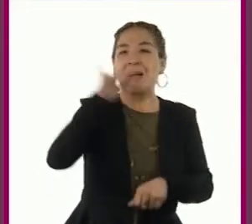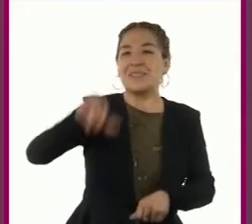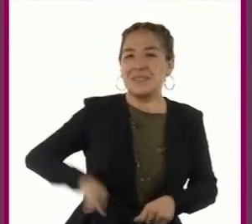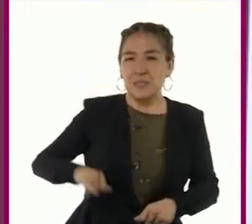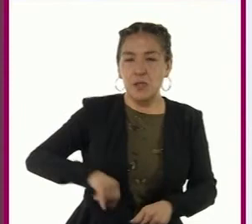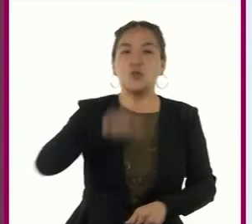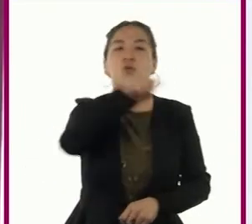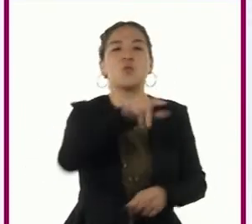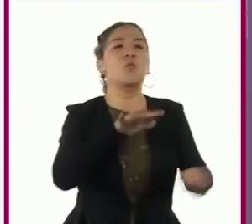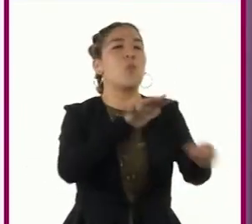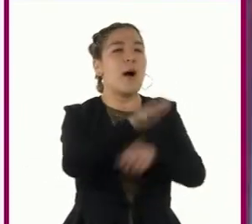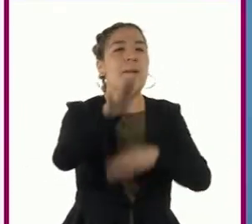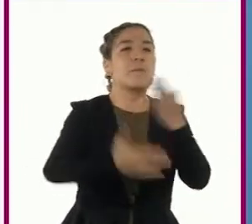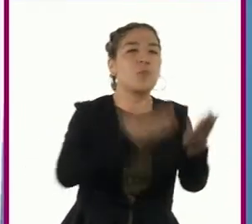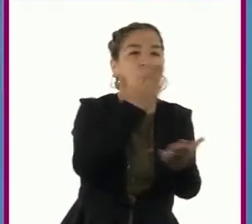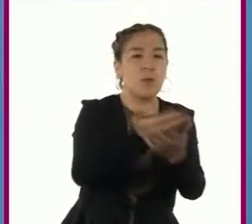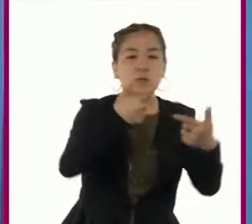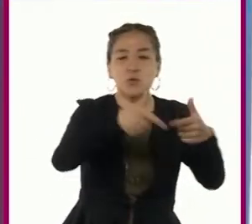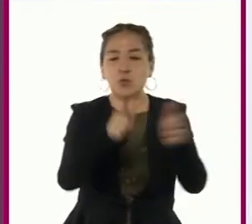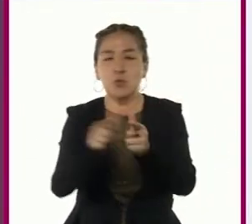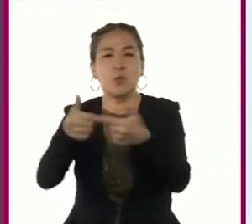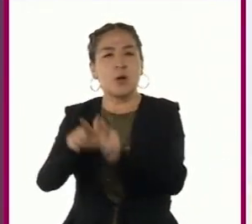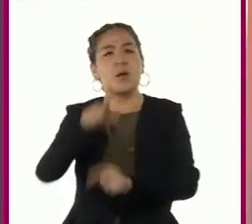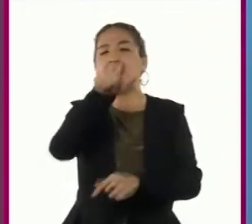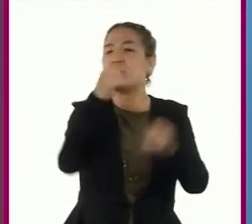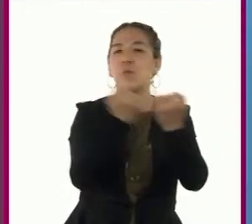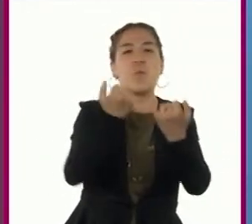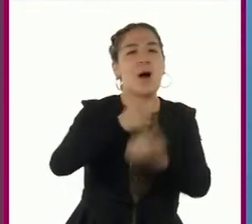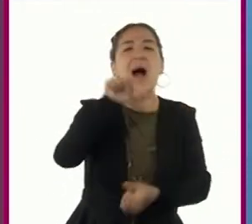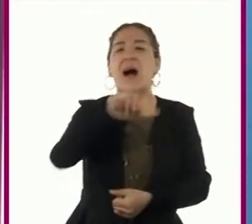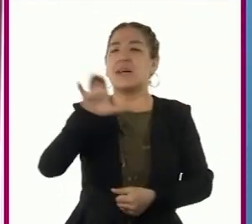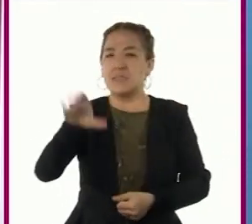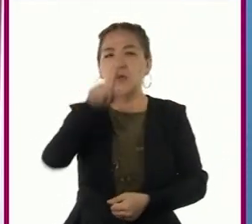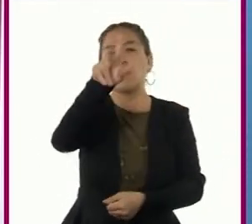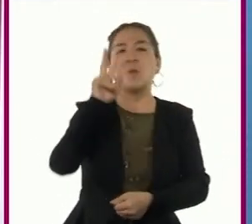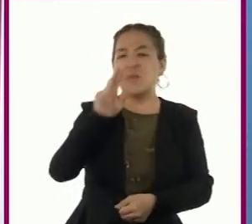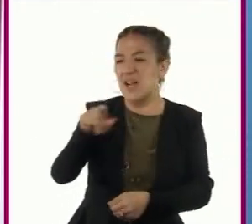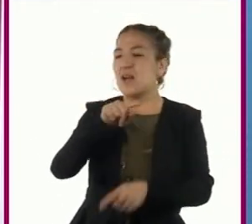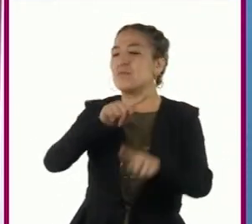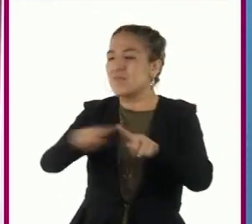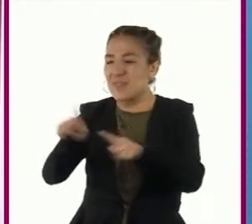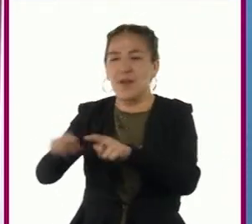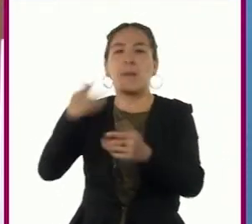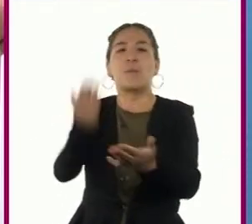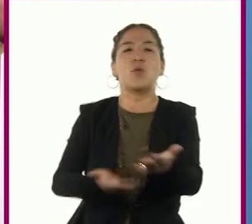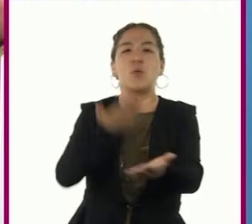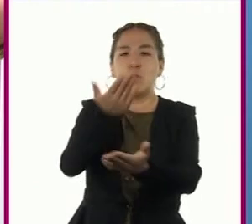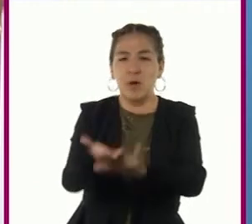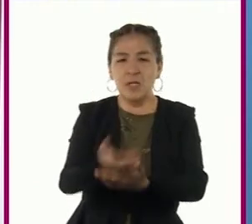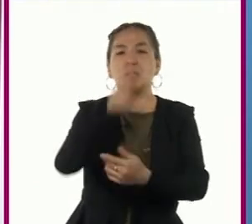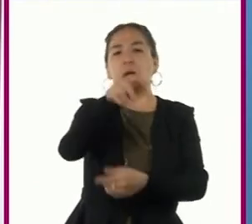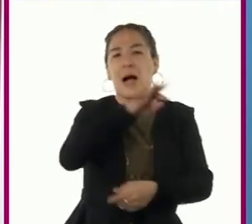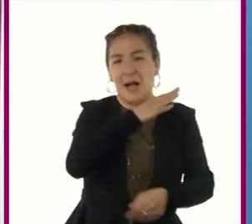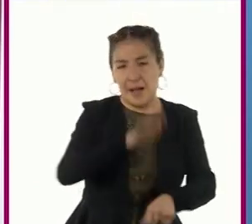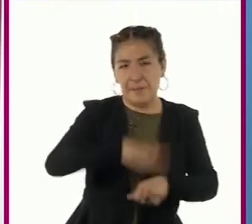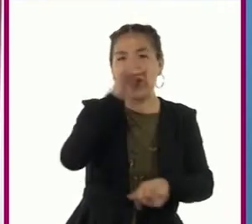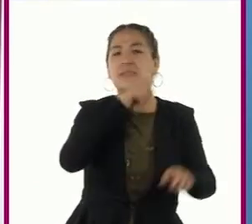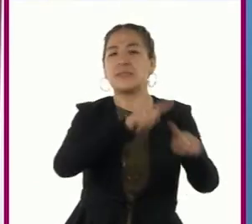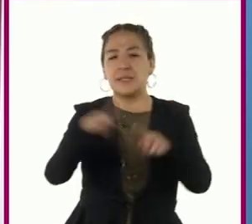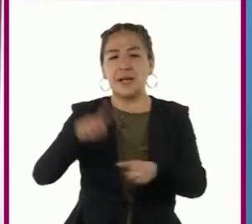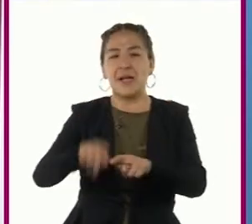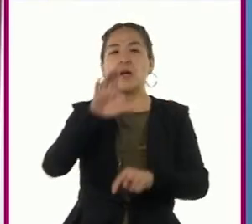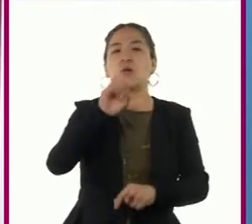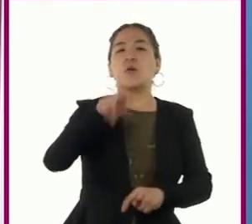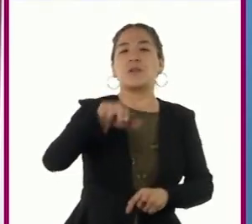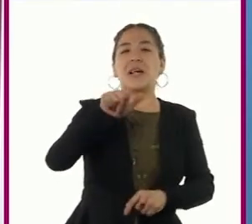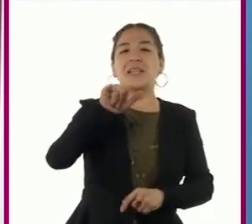sus propuestas. Hagan lo mismo con una organización civil. Recurran también a los diversos recursos de la página